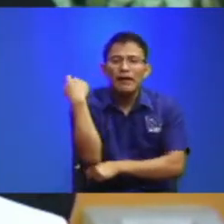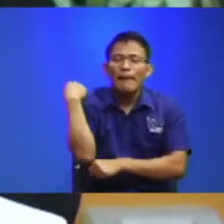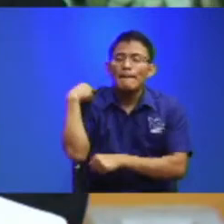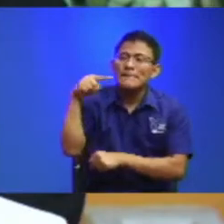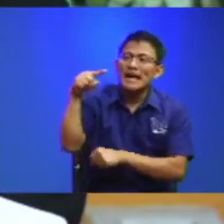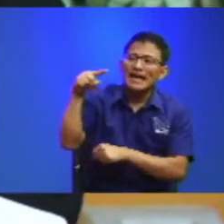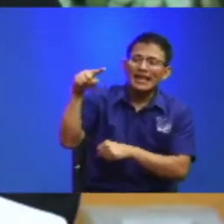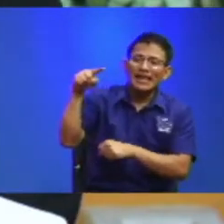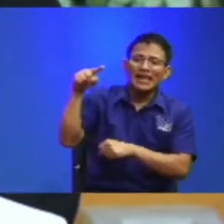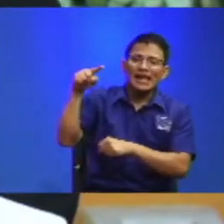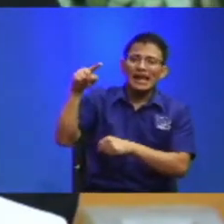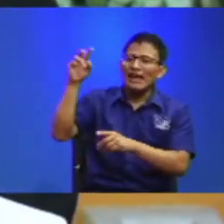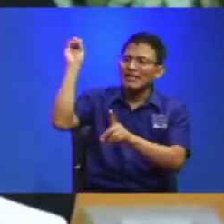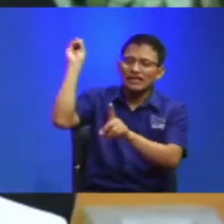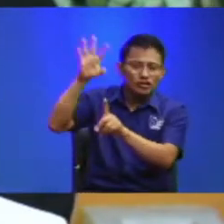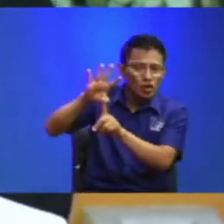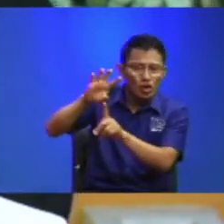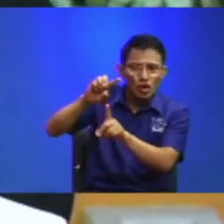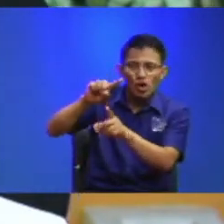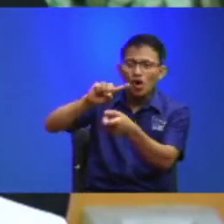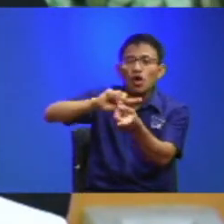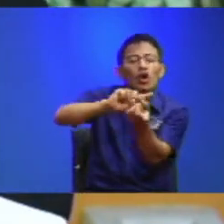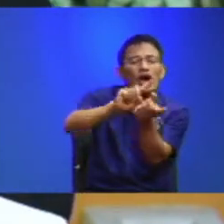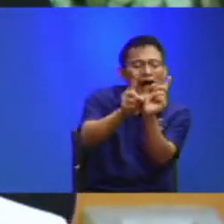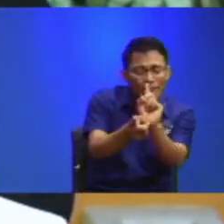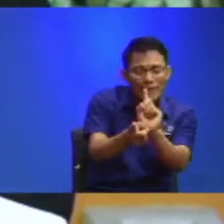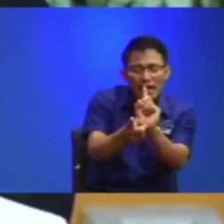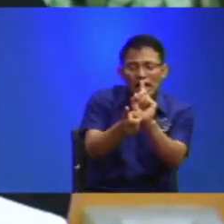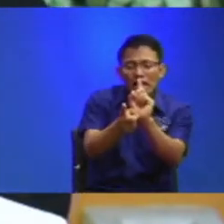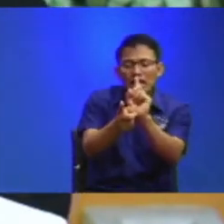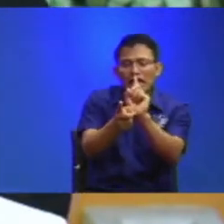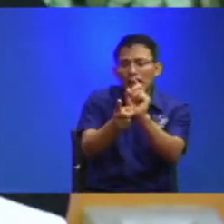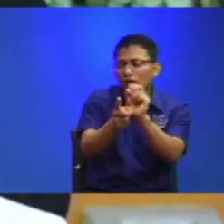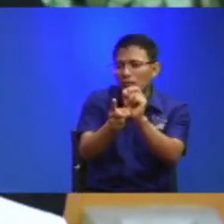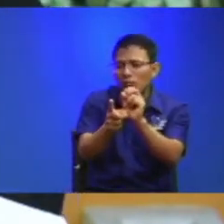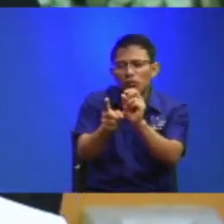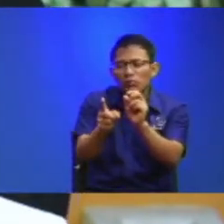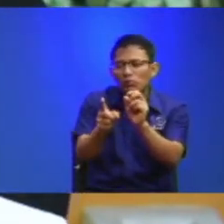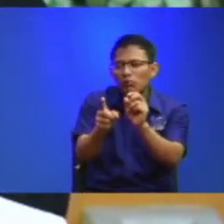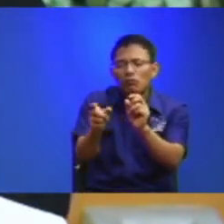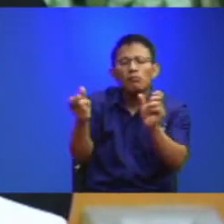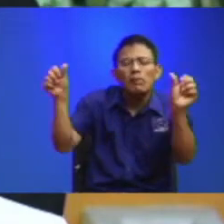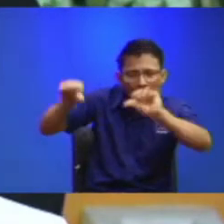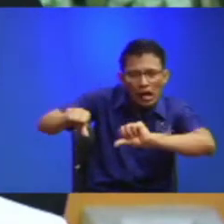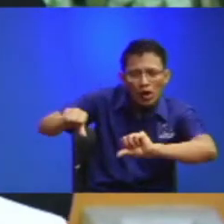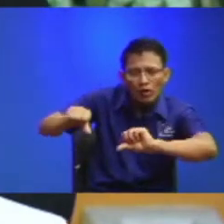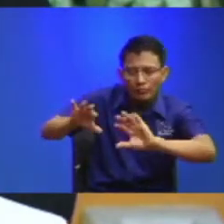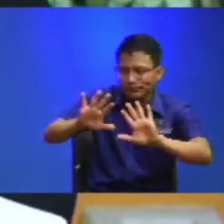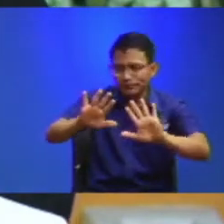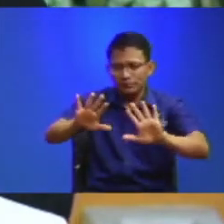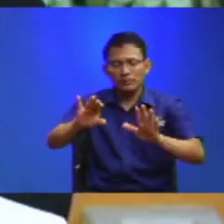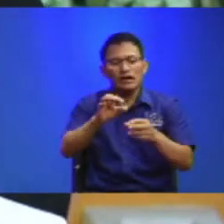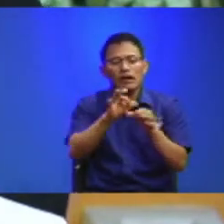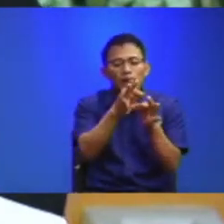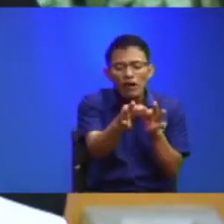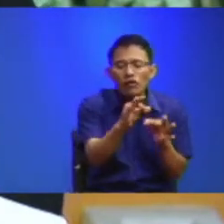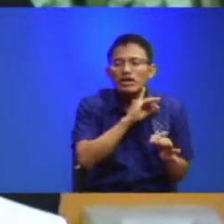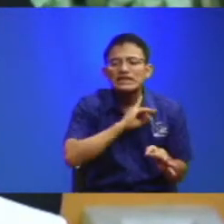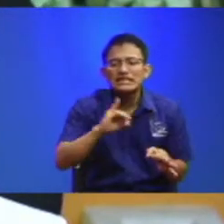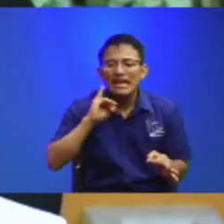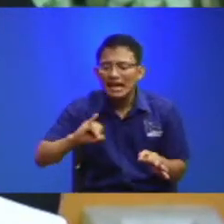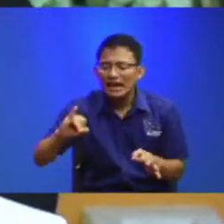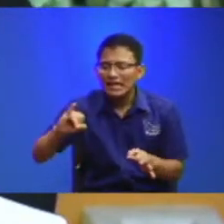que sea piedra de tropiezo. Por ejemplo, el pueblo de Israel salió de la cautividad de Egipto.